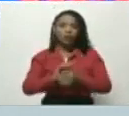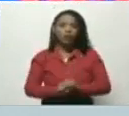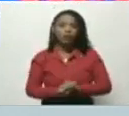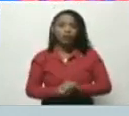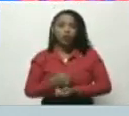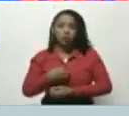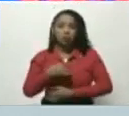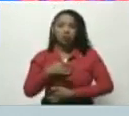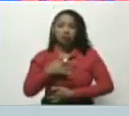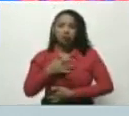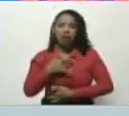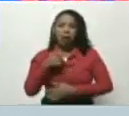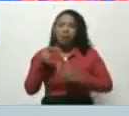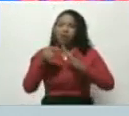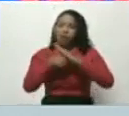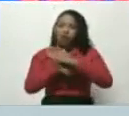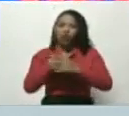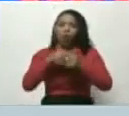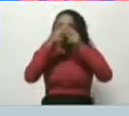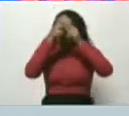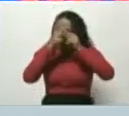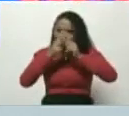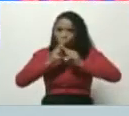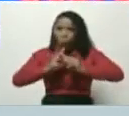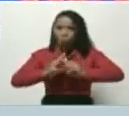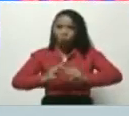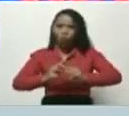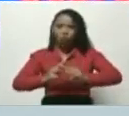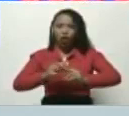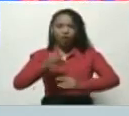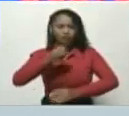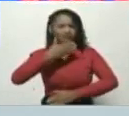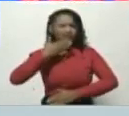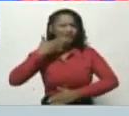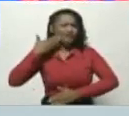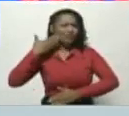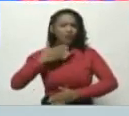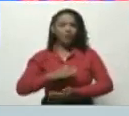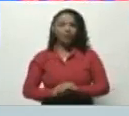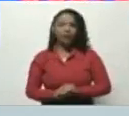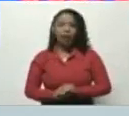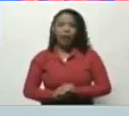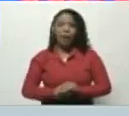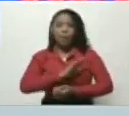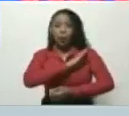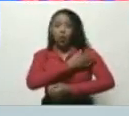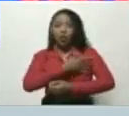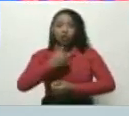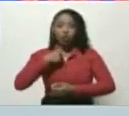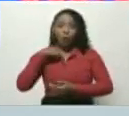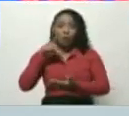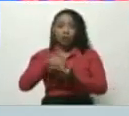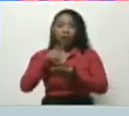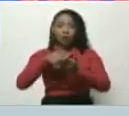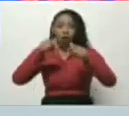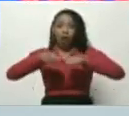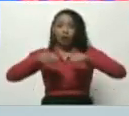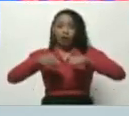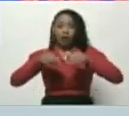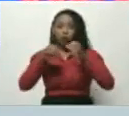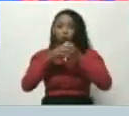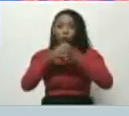sentí un profundo honor, un gran orgullo de poder estar acá en este